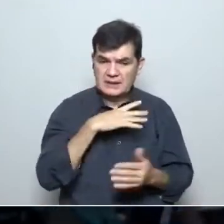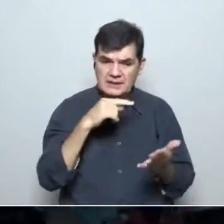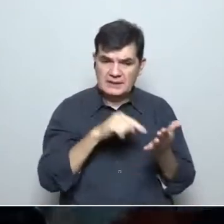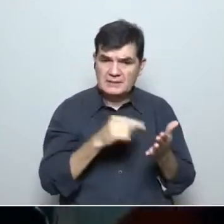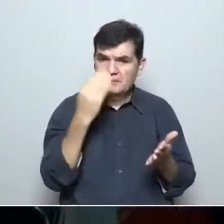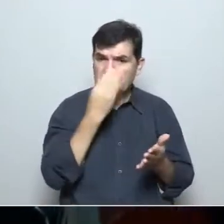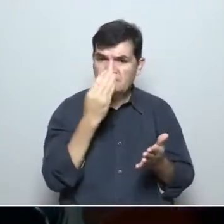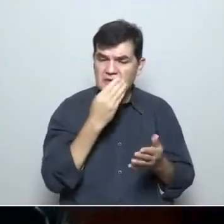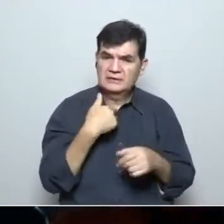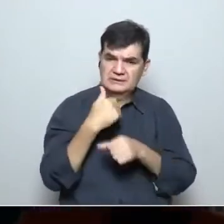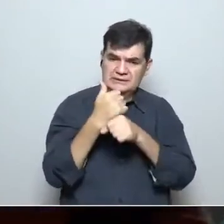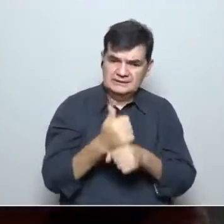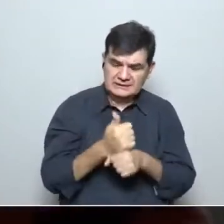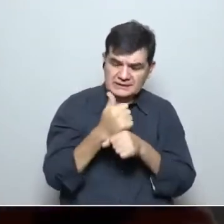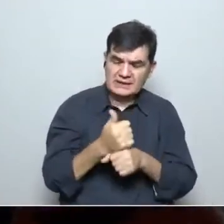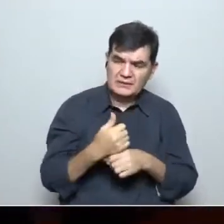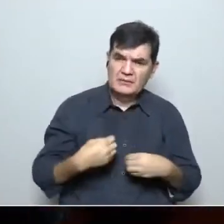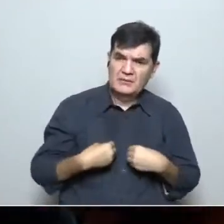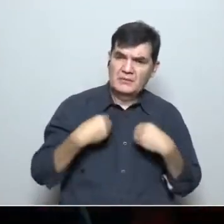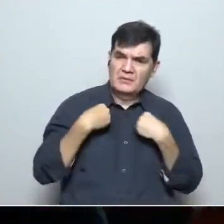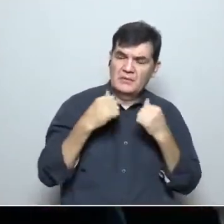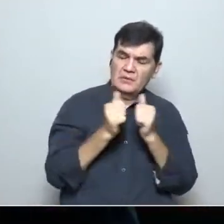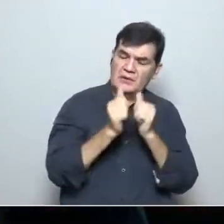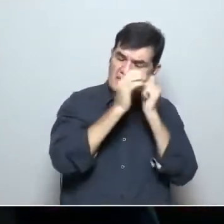Biblia: sacrificio vivo de alabanza.